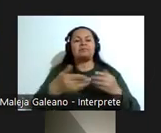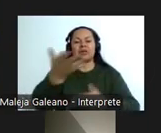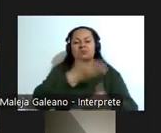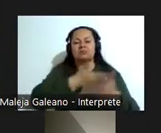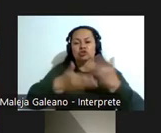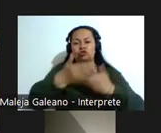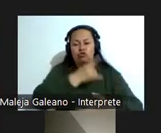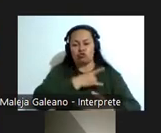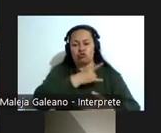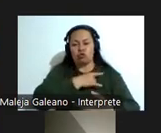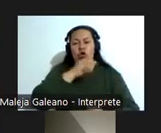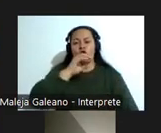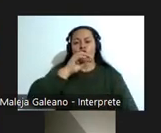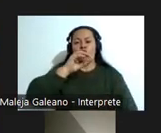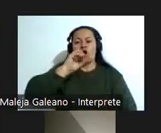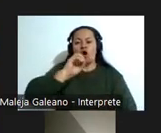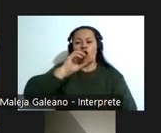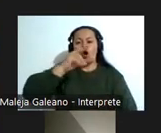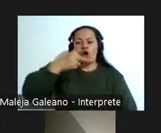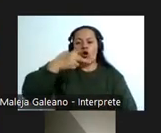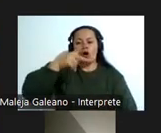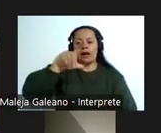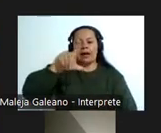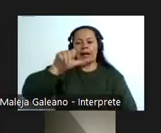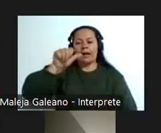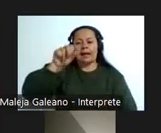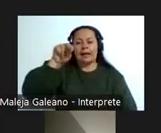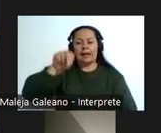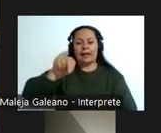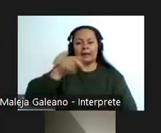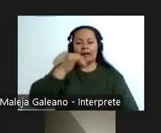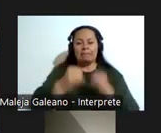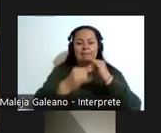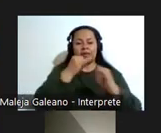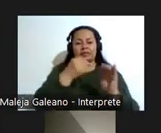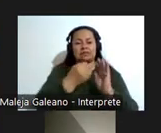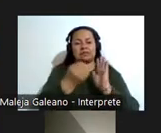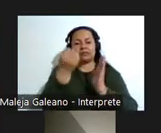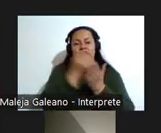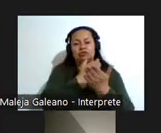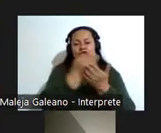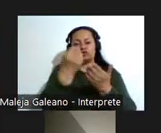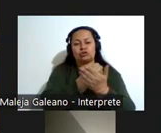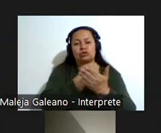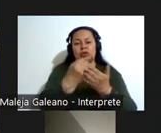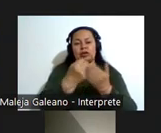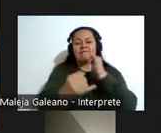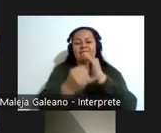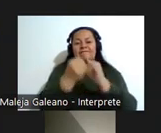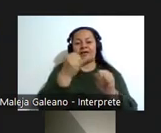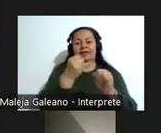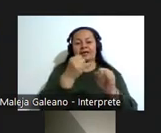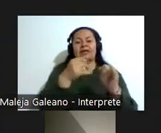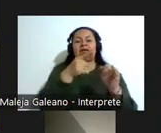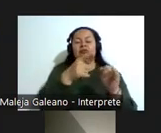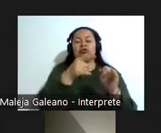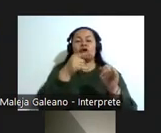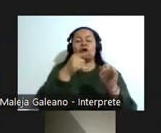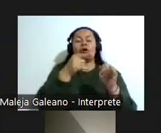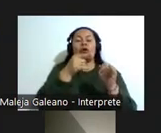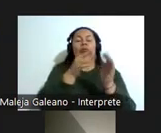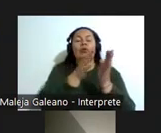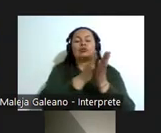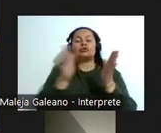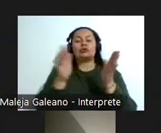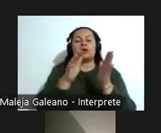Auckland, es la presentación final del seminario y entonces las mujeres que están en la presentación es Ana